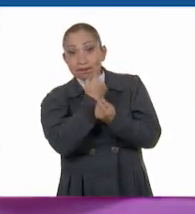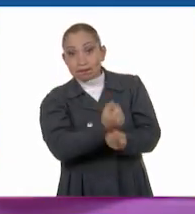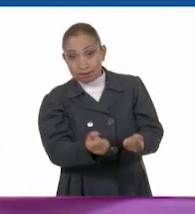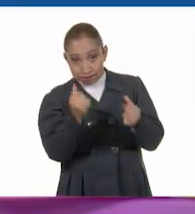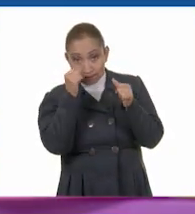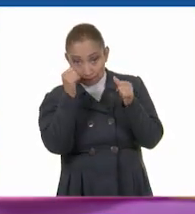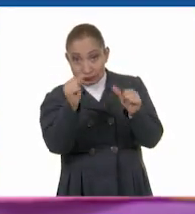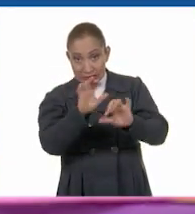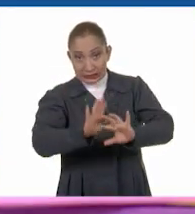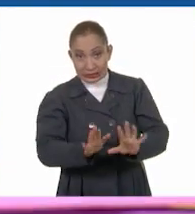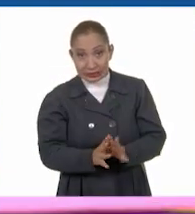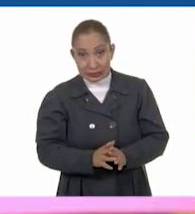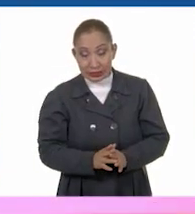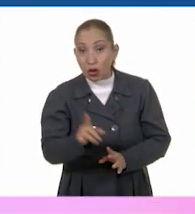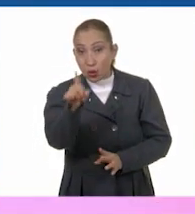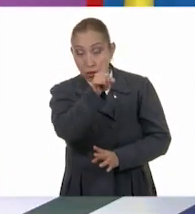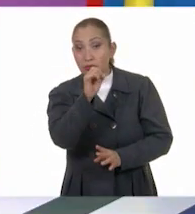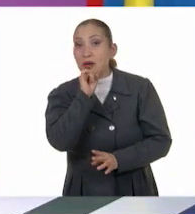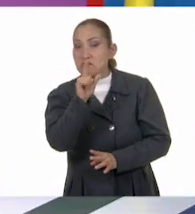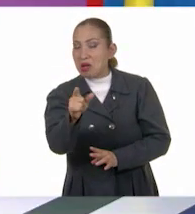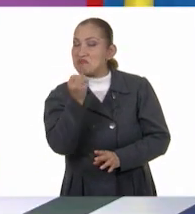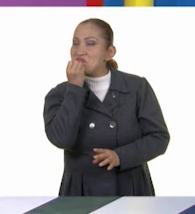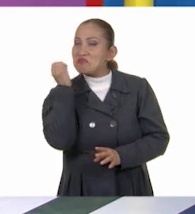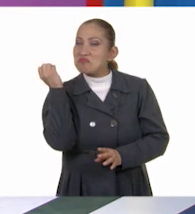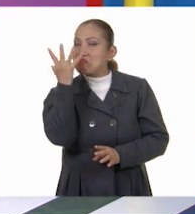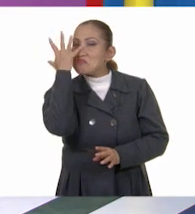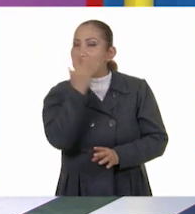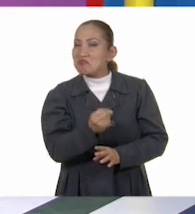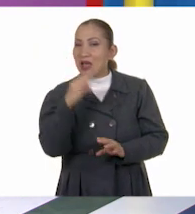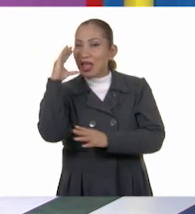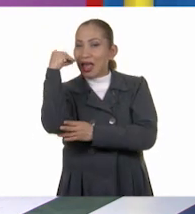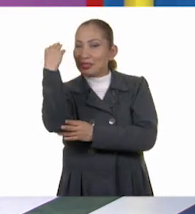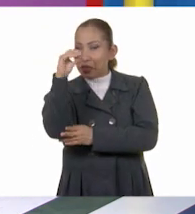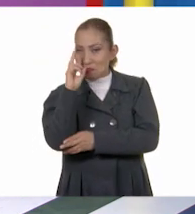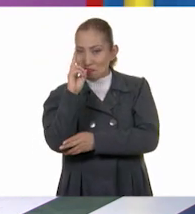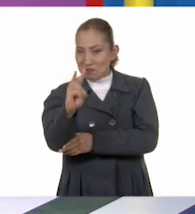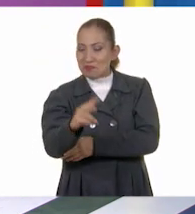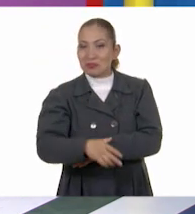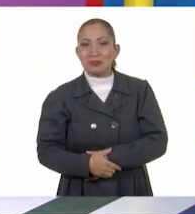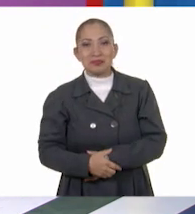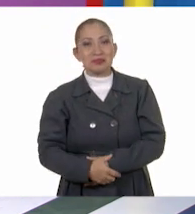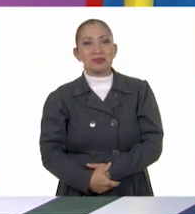están poniendo atención. A ustedes también les va a quedar muy lindo su títere, ya verán.